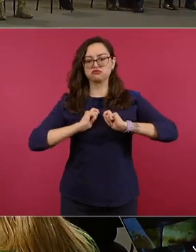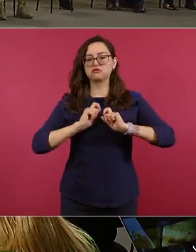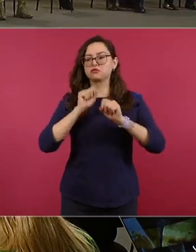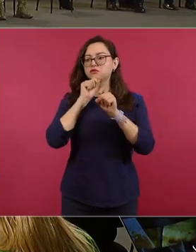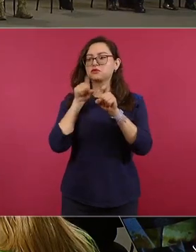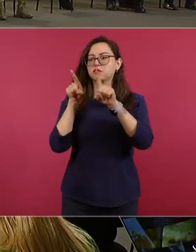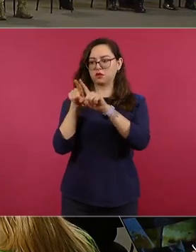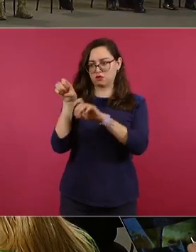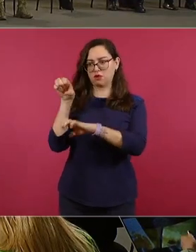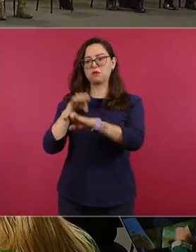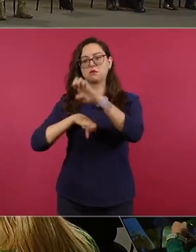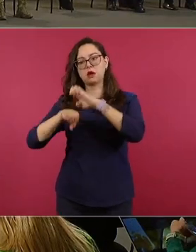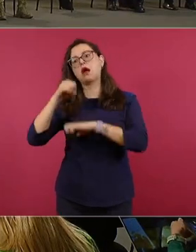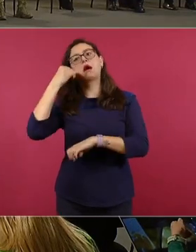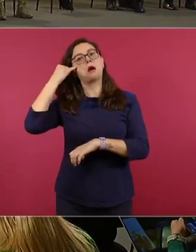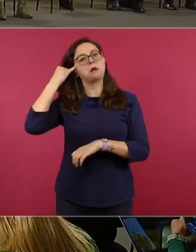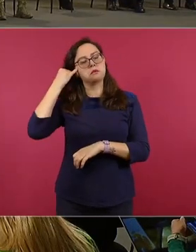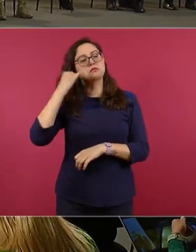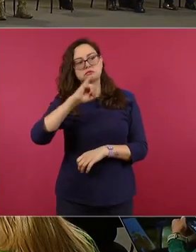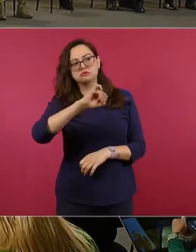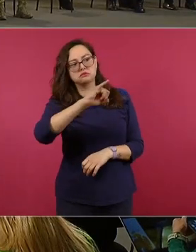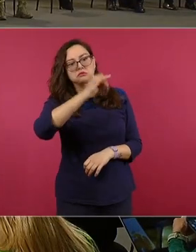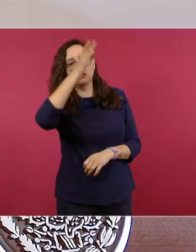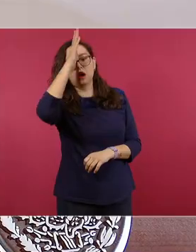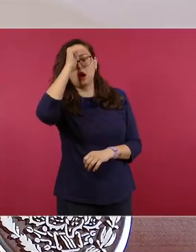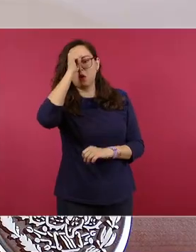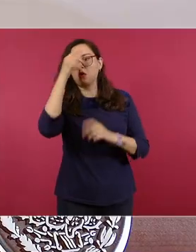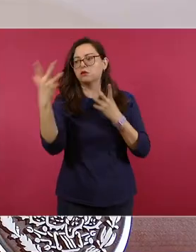Se recuperó lo equivalente a